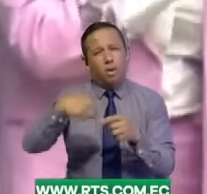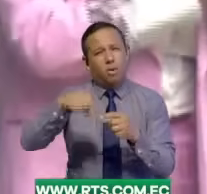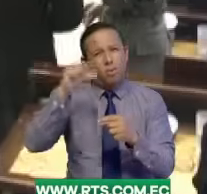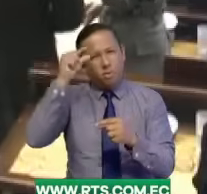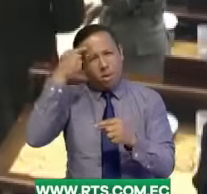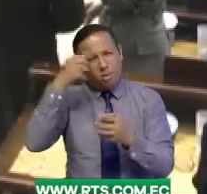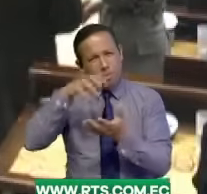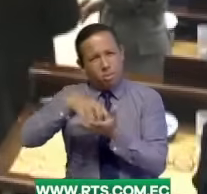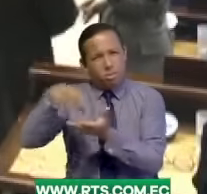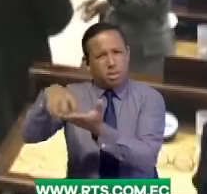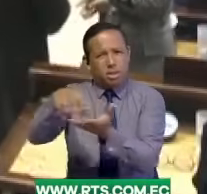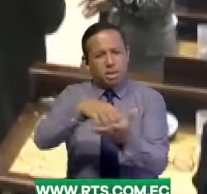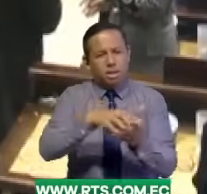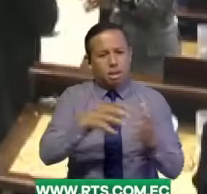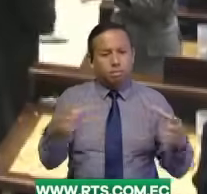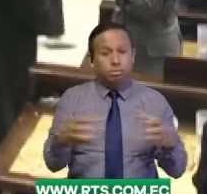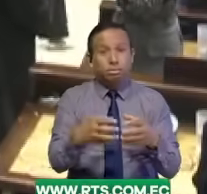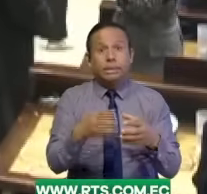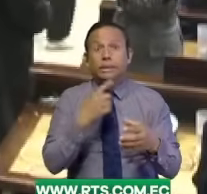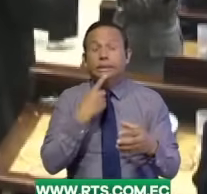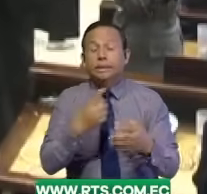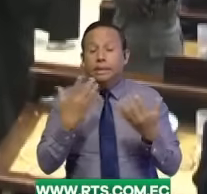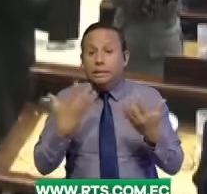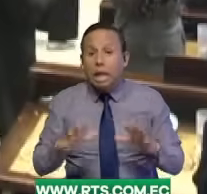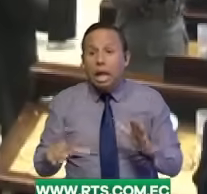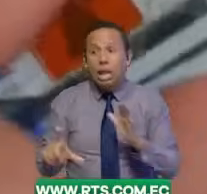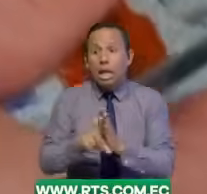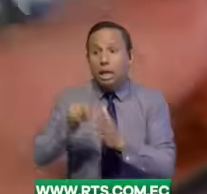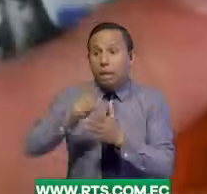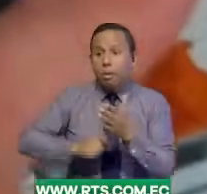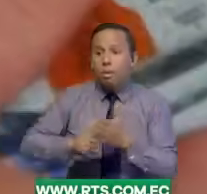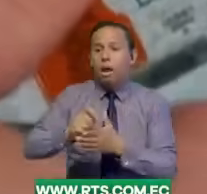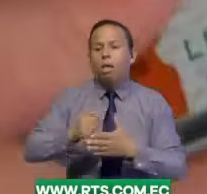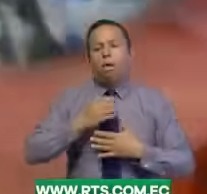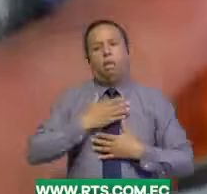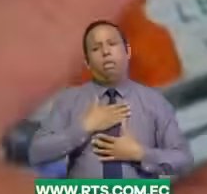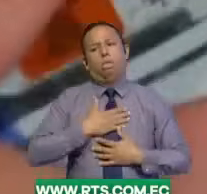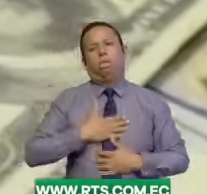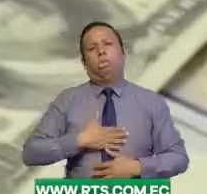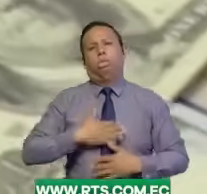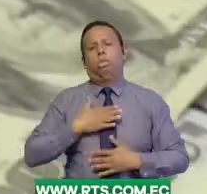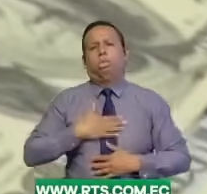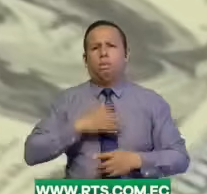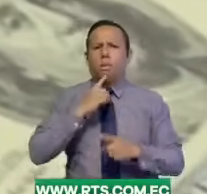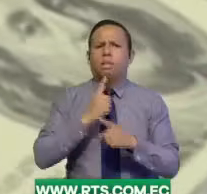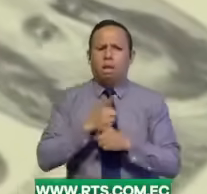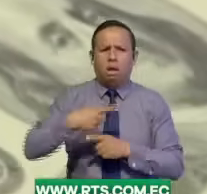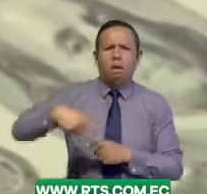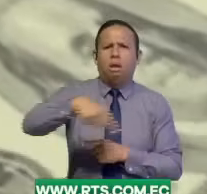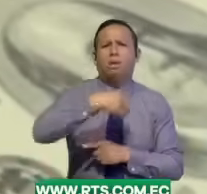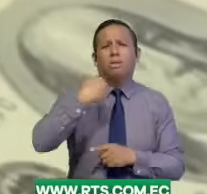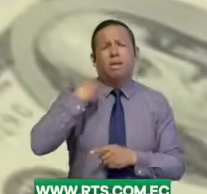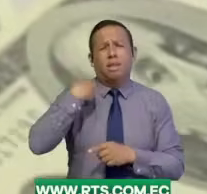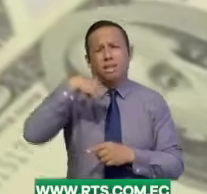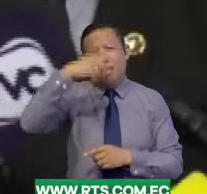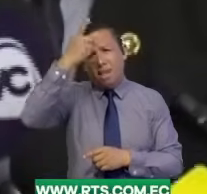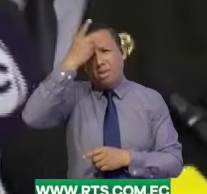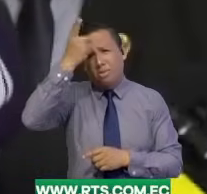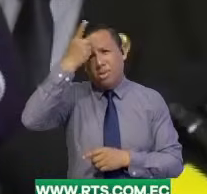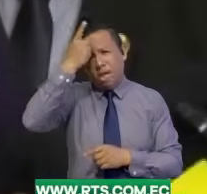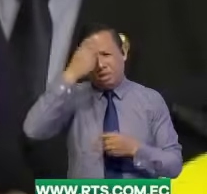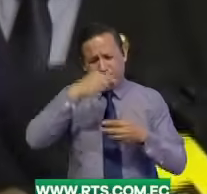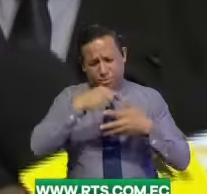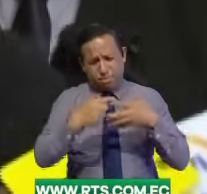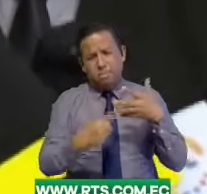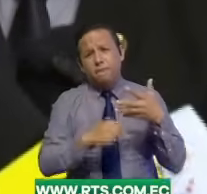esta ley le da un respiro a las autoridades locales que están ahogadas con deudas y asignaciones pendientes. Sobre todo